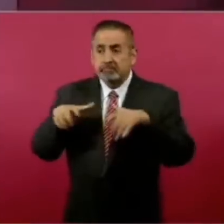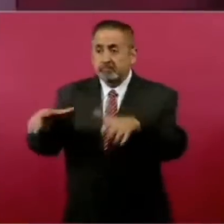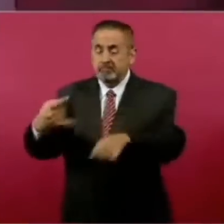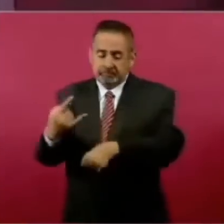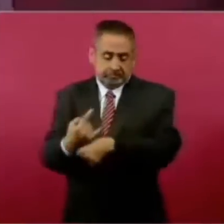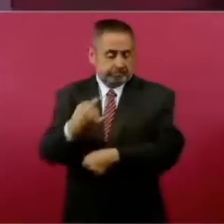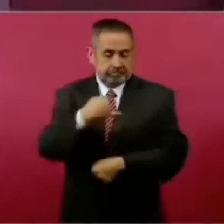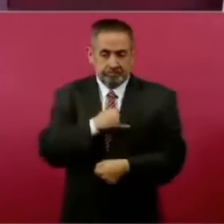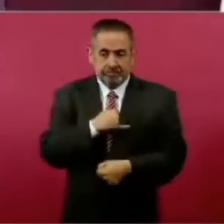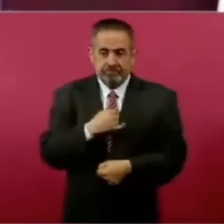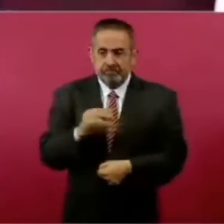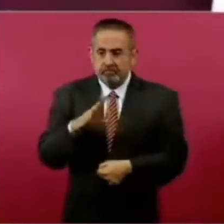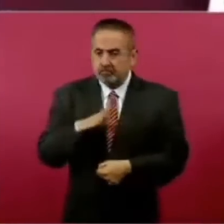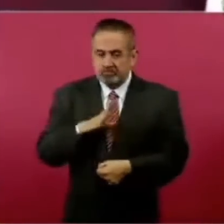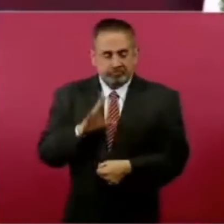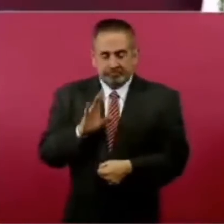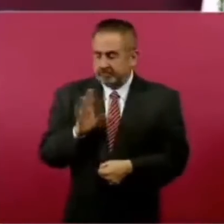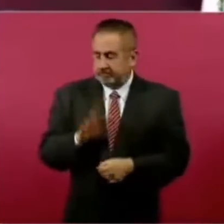En mi caso,